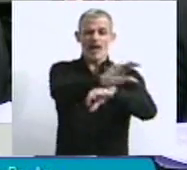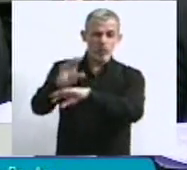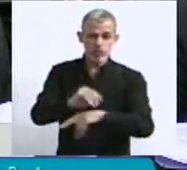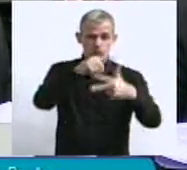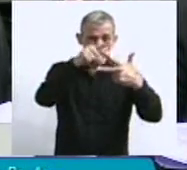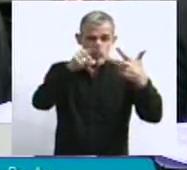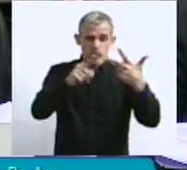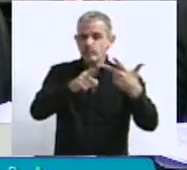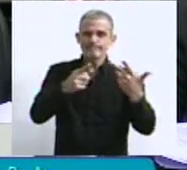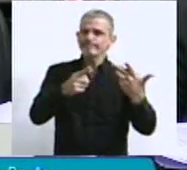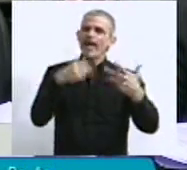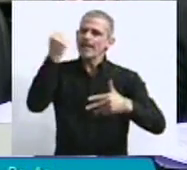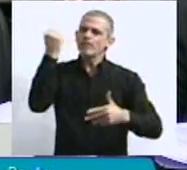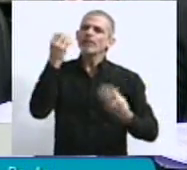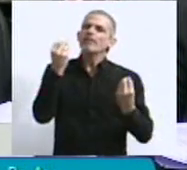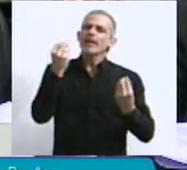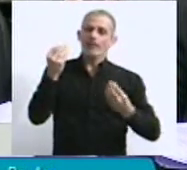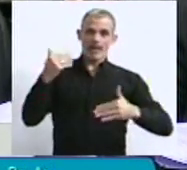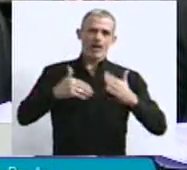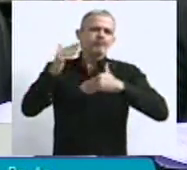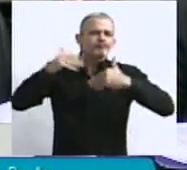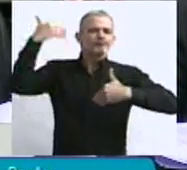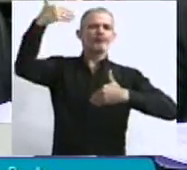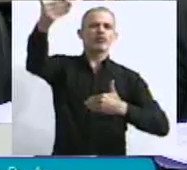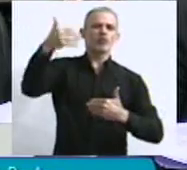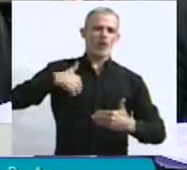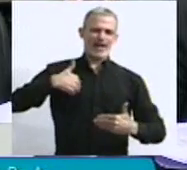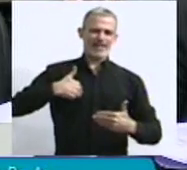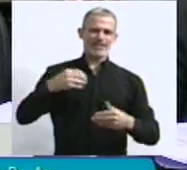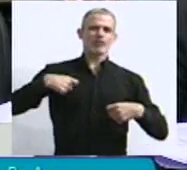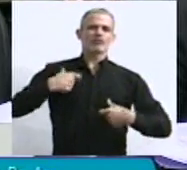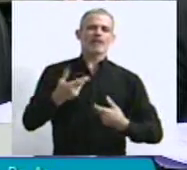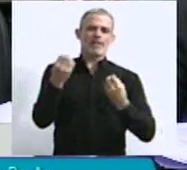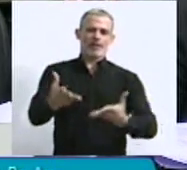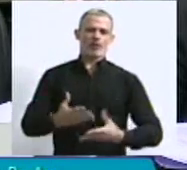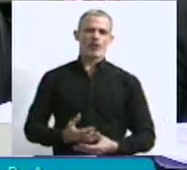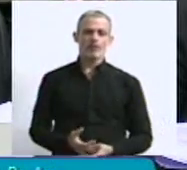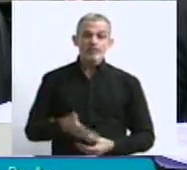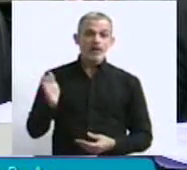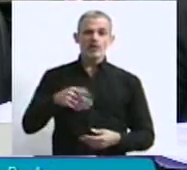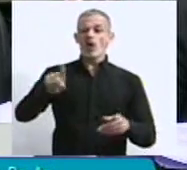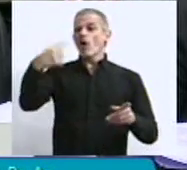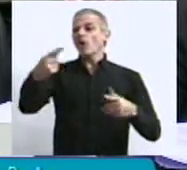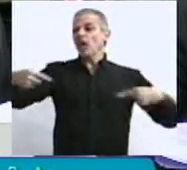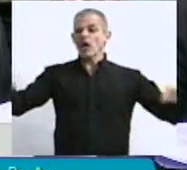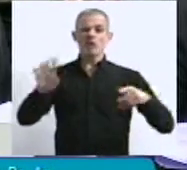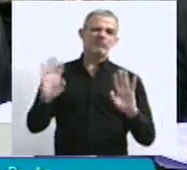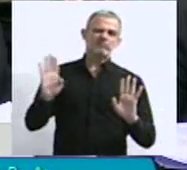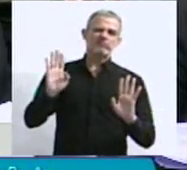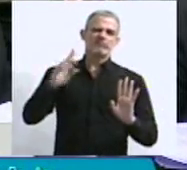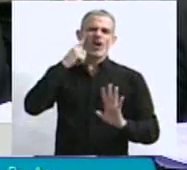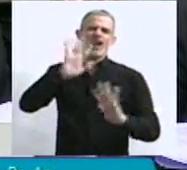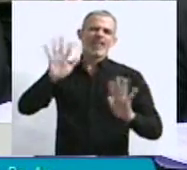familiares son decisivos para la construcción de ciudadanía argentina. Todo lo otro es